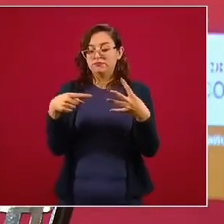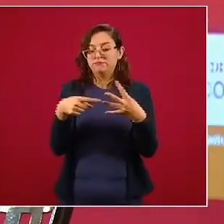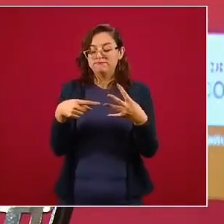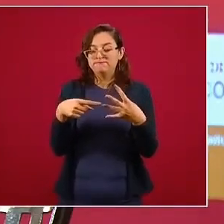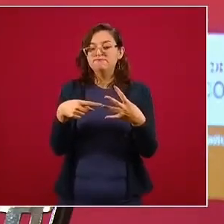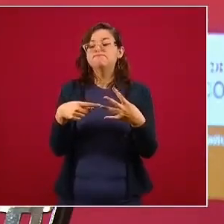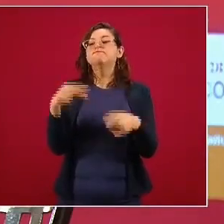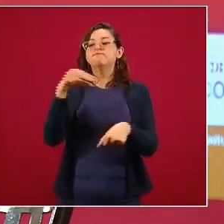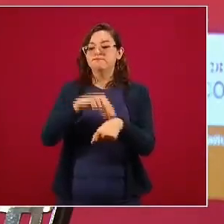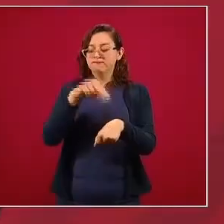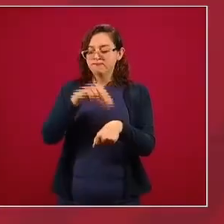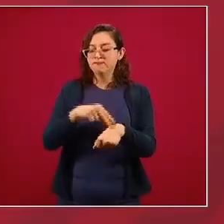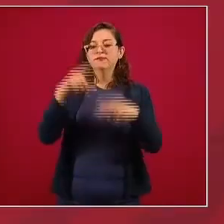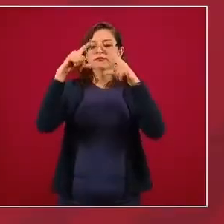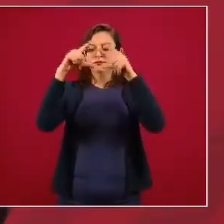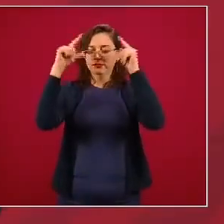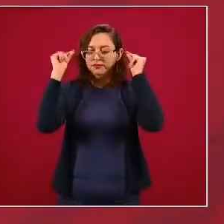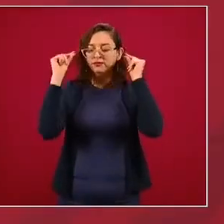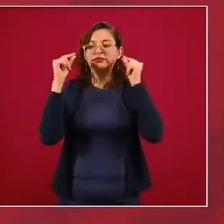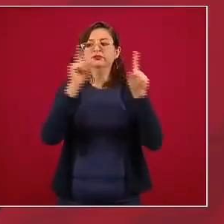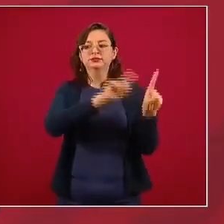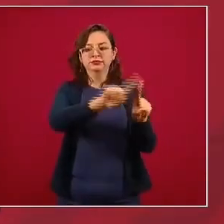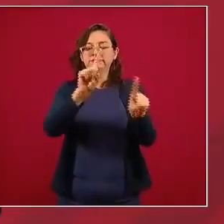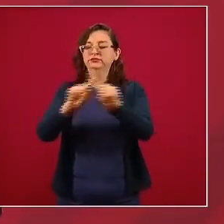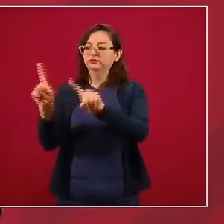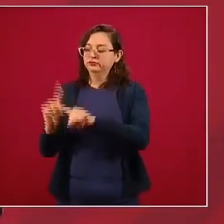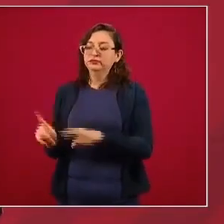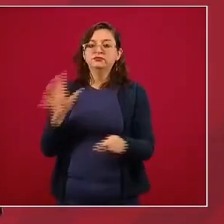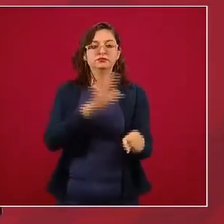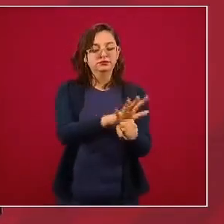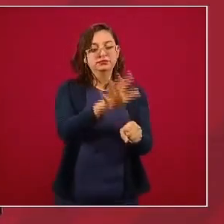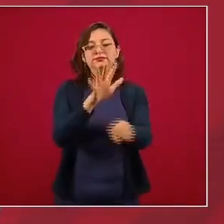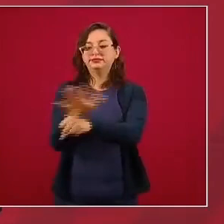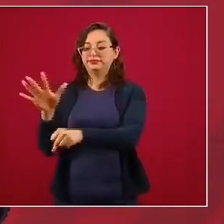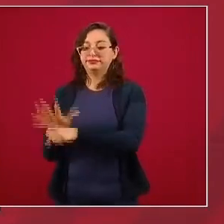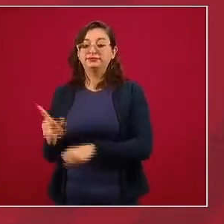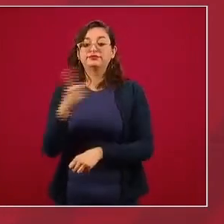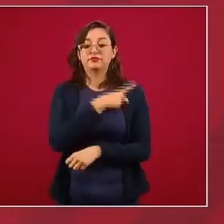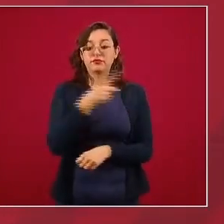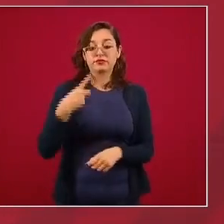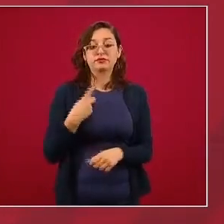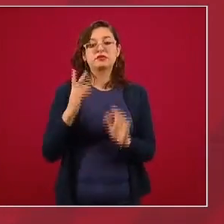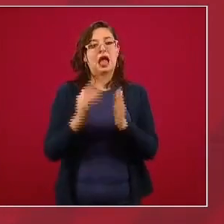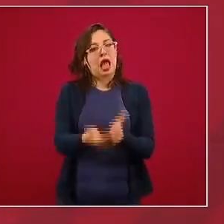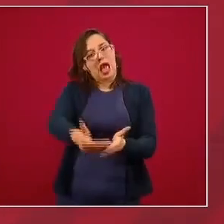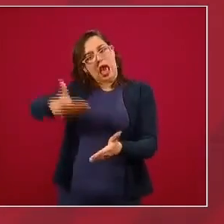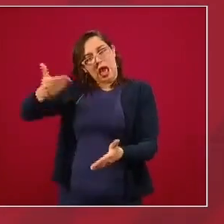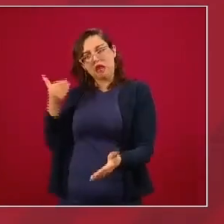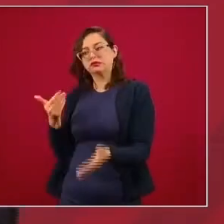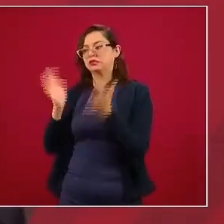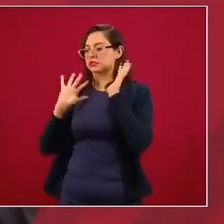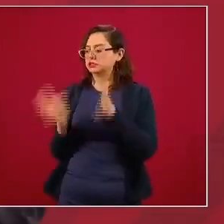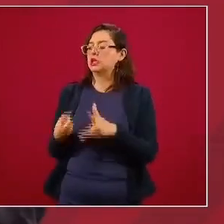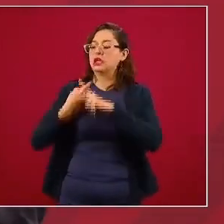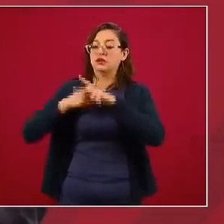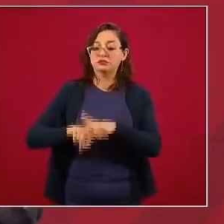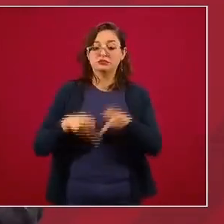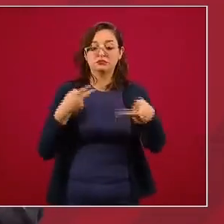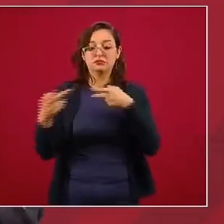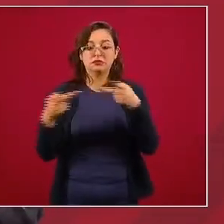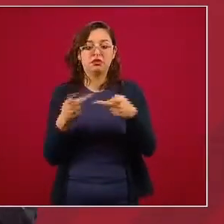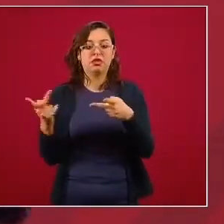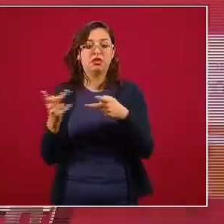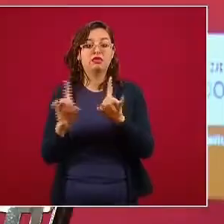carencia de médicos y enfermeras y demás personal de salud. Entonces, esto ya lo habíamos arrancado y en eso nos